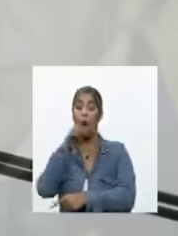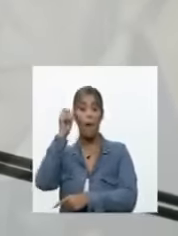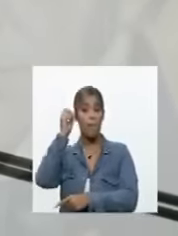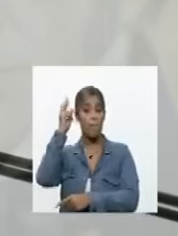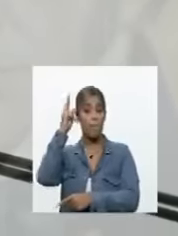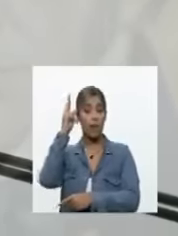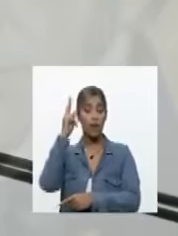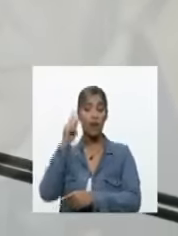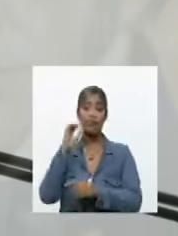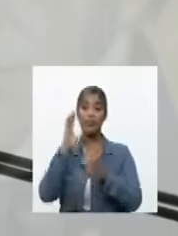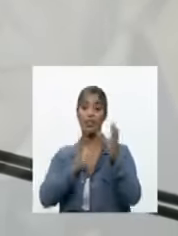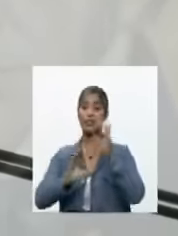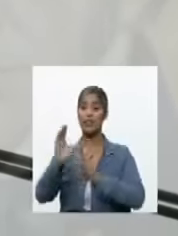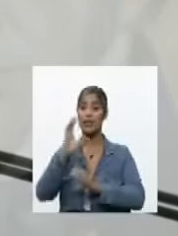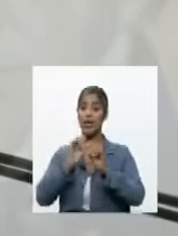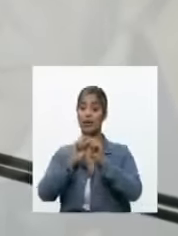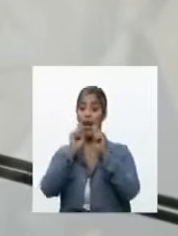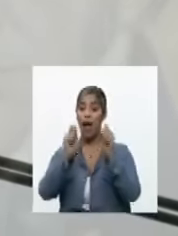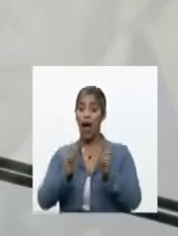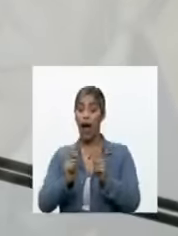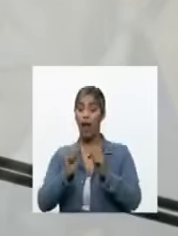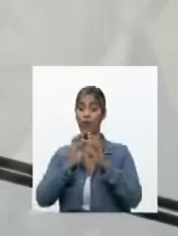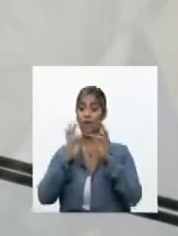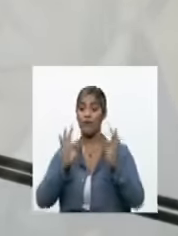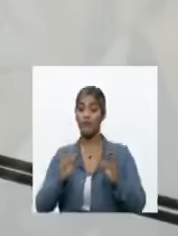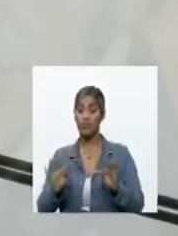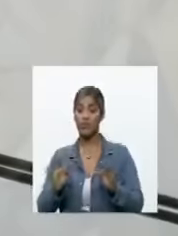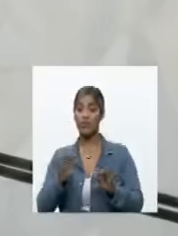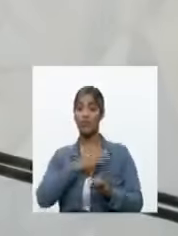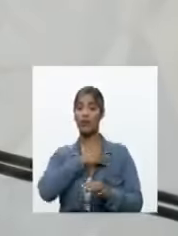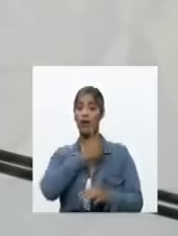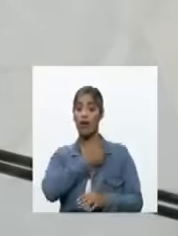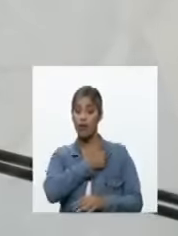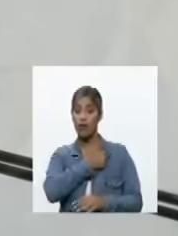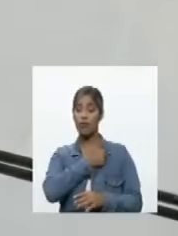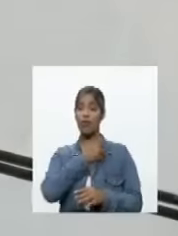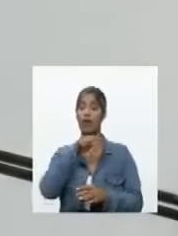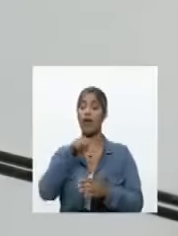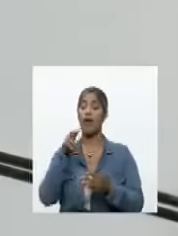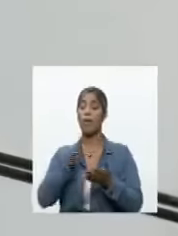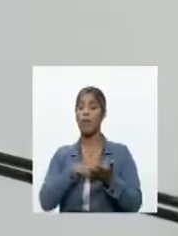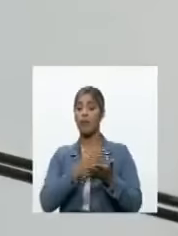físicas y matemáticas, y director de minas, agricultura y vías públicas de Bolivia.